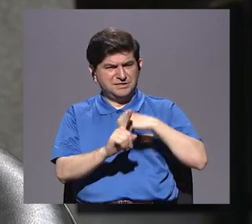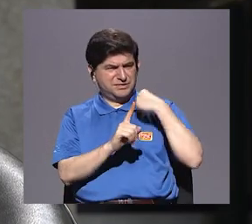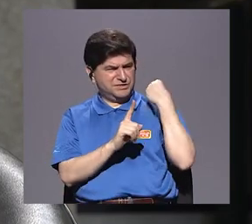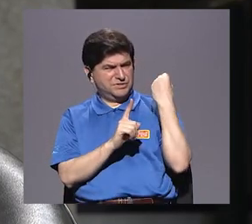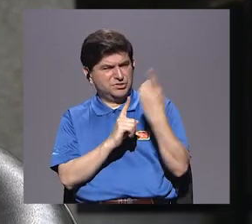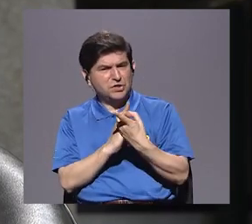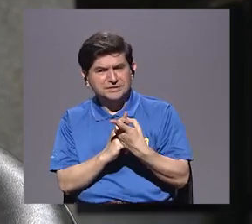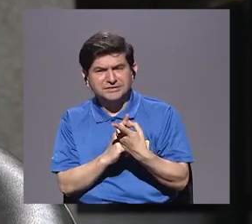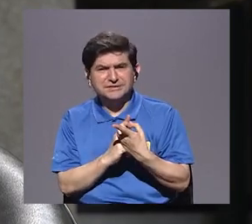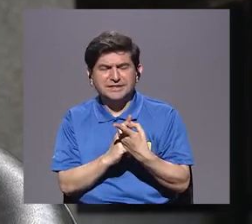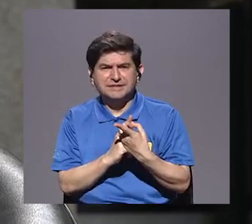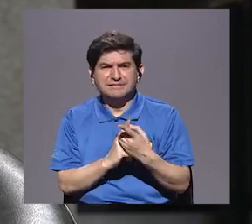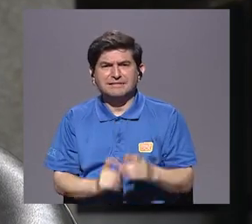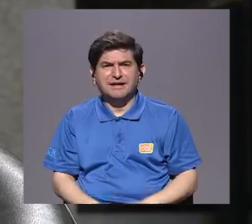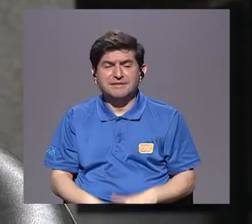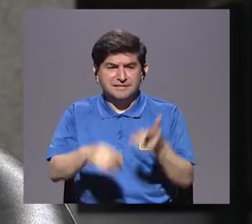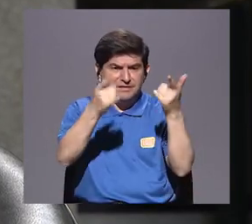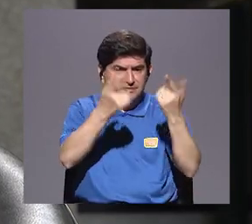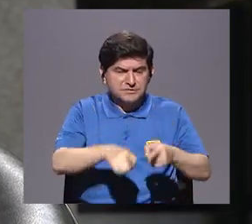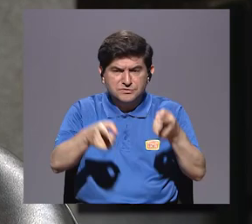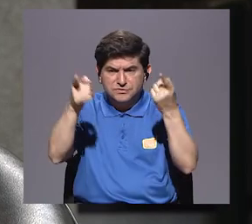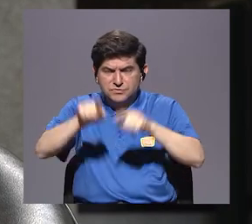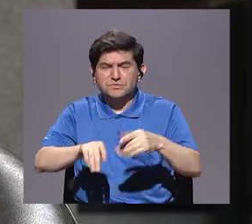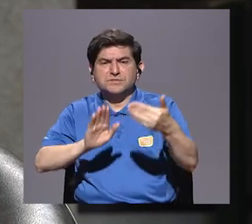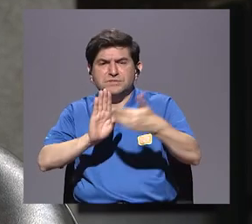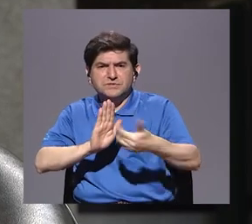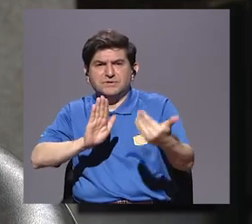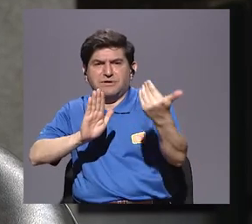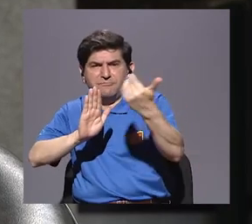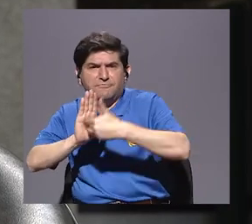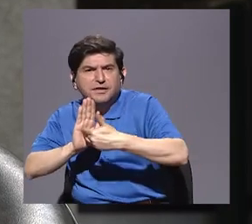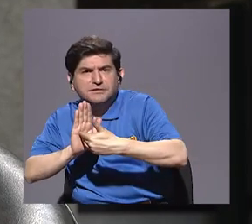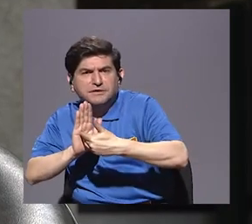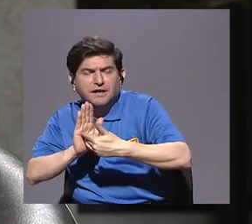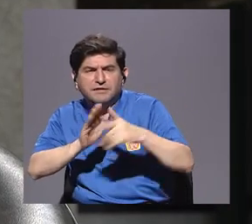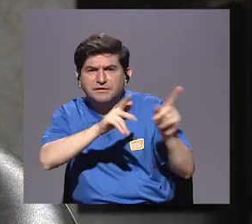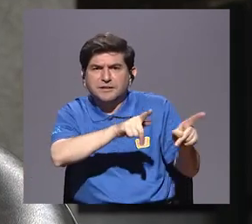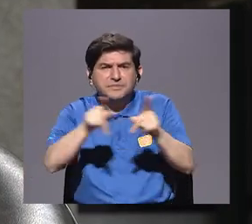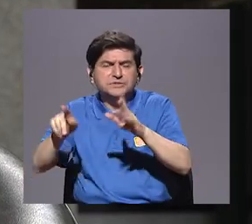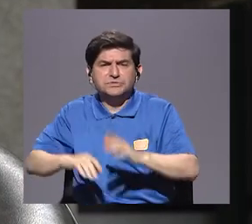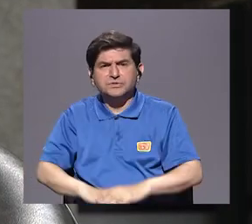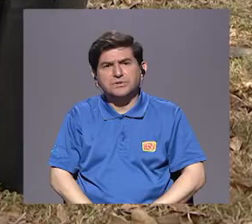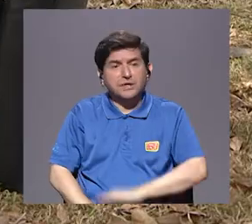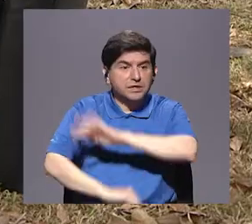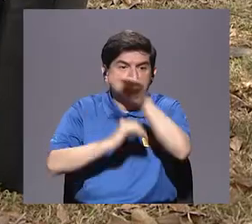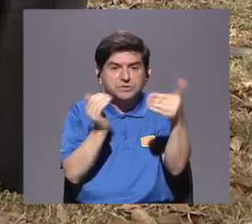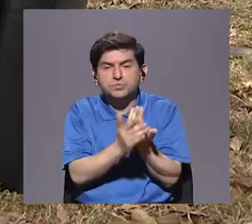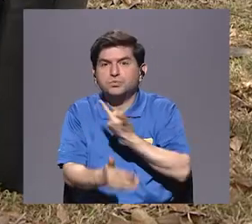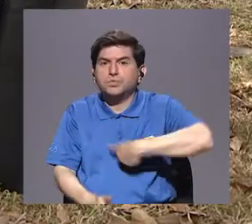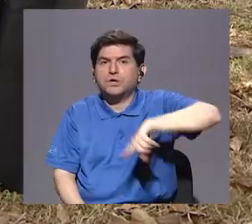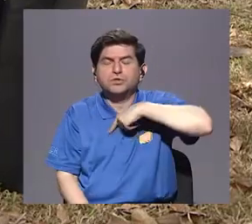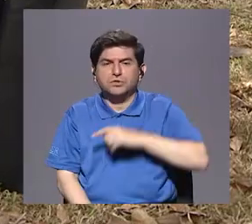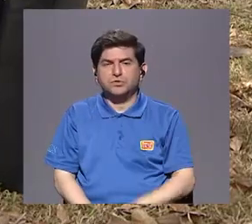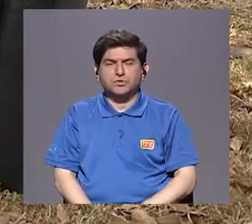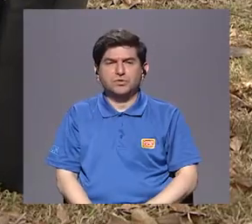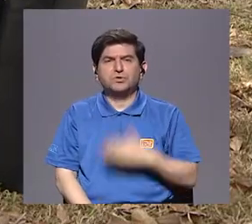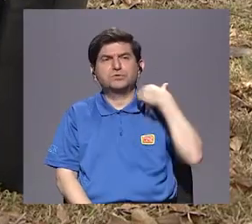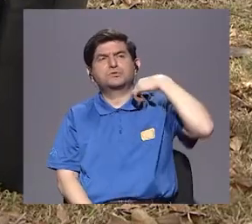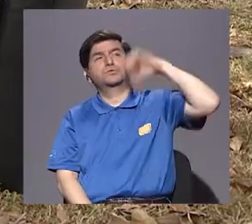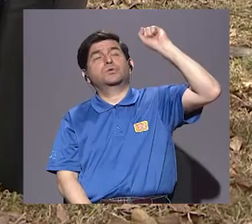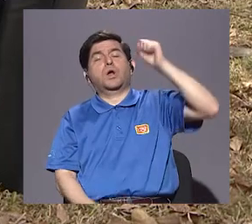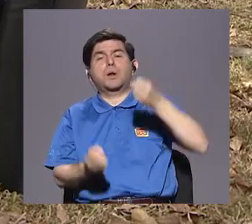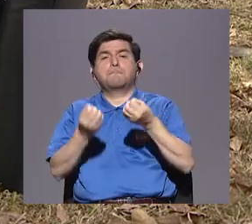sociedad, que están pasando cosas que están afectando a estas personas? Bueno, a todos nosotros. El suicidio siempre